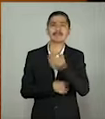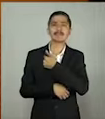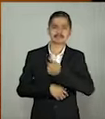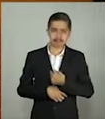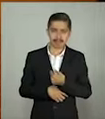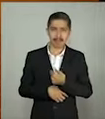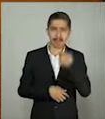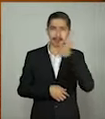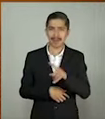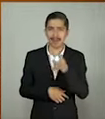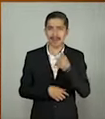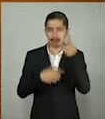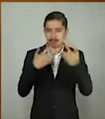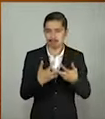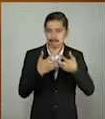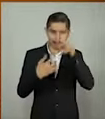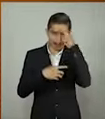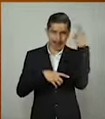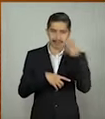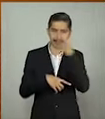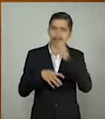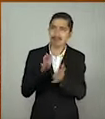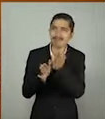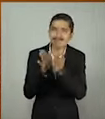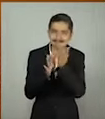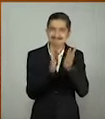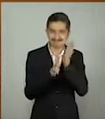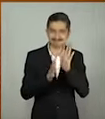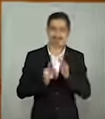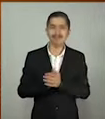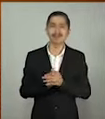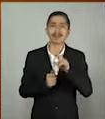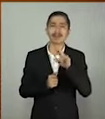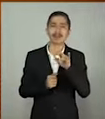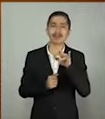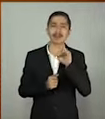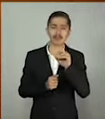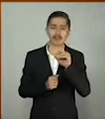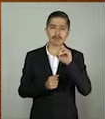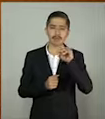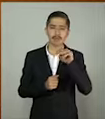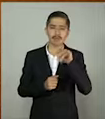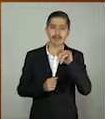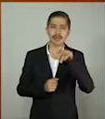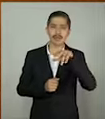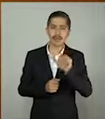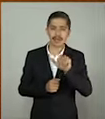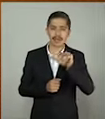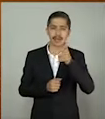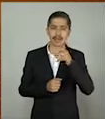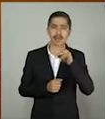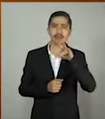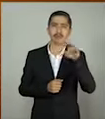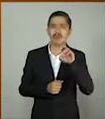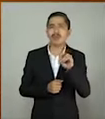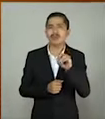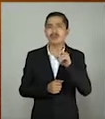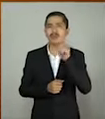Contreras, presidente de la Cámara Mexicana de la Industria de la Construcción. Roberto Molina